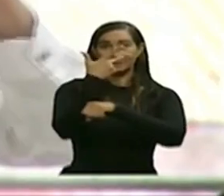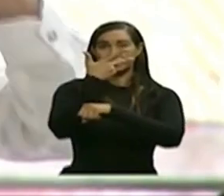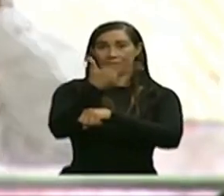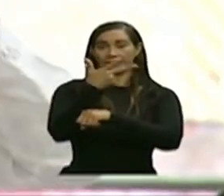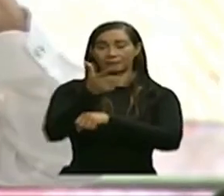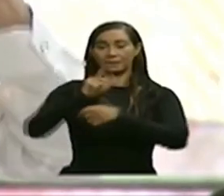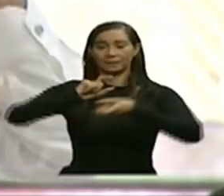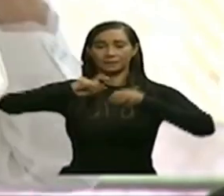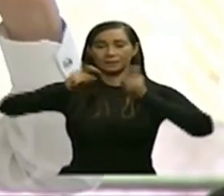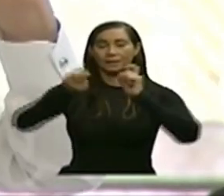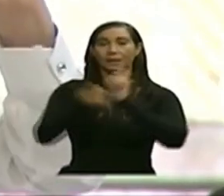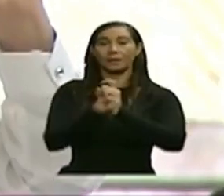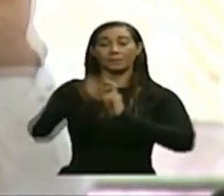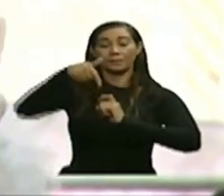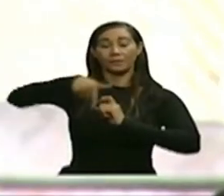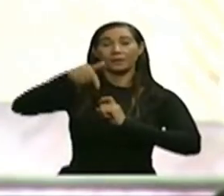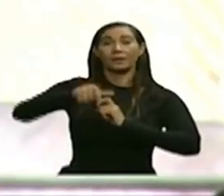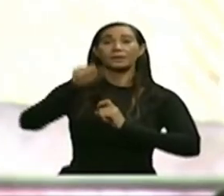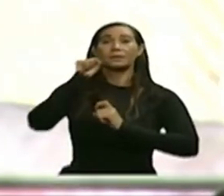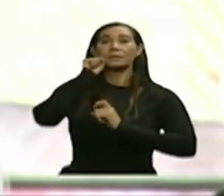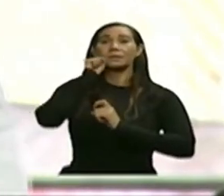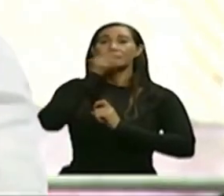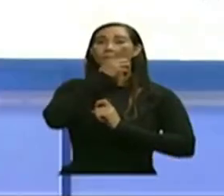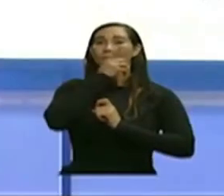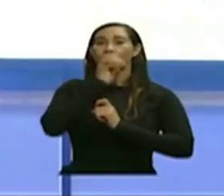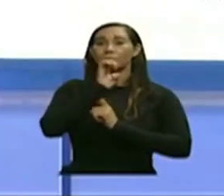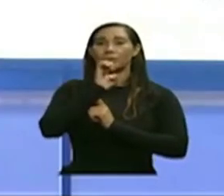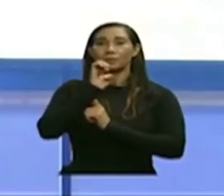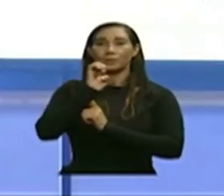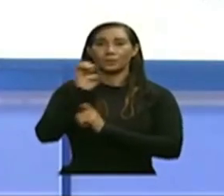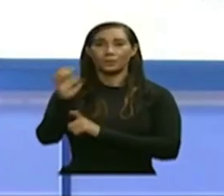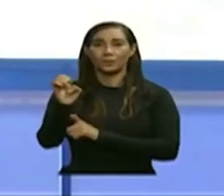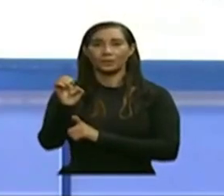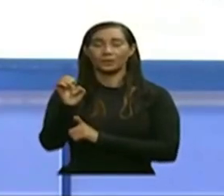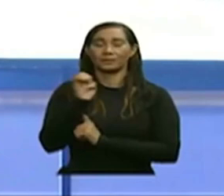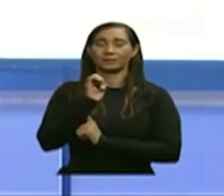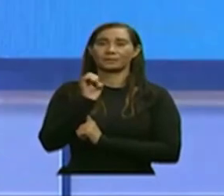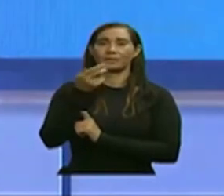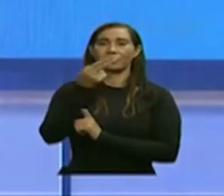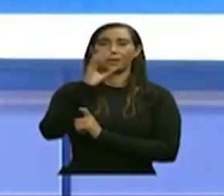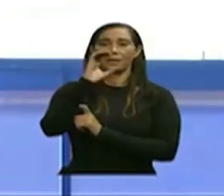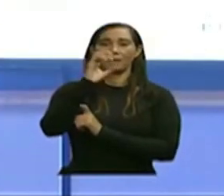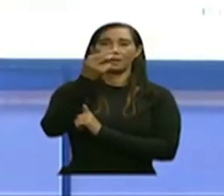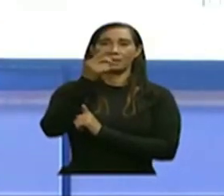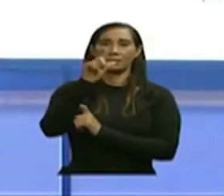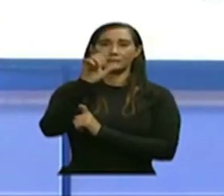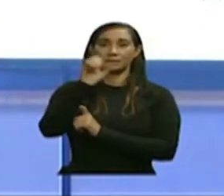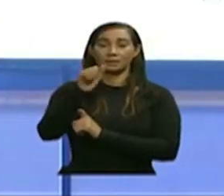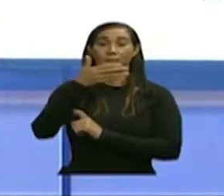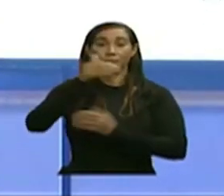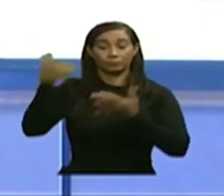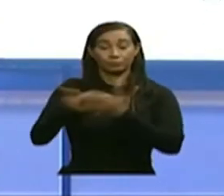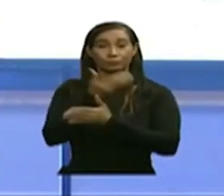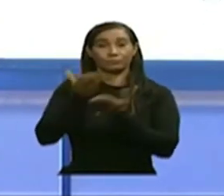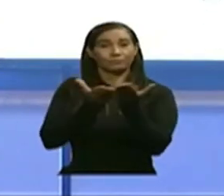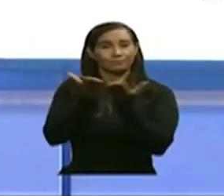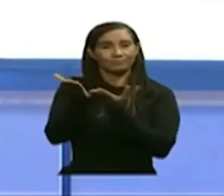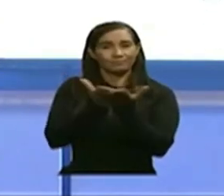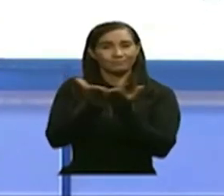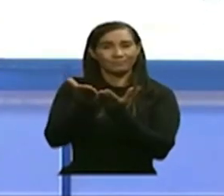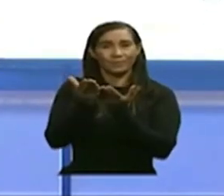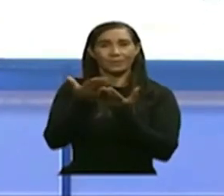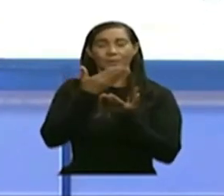el eje de la Charles de Gaulle con un nuevo servicio de calidad. Este corredor, como ya